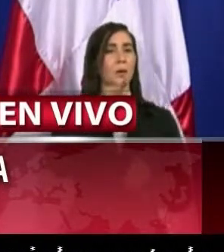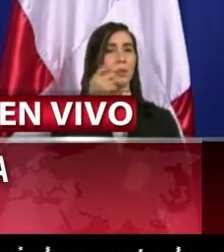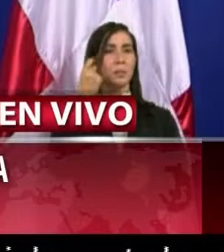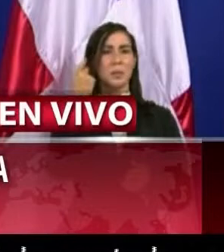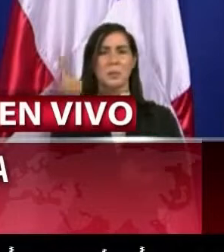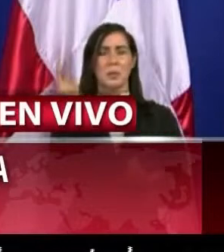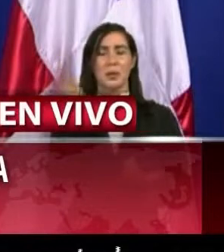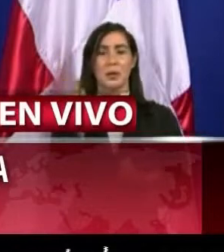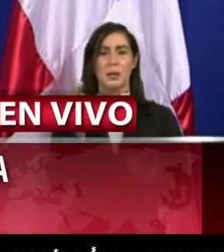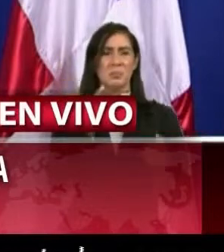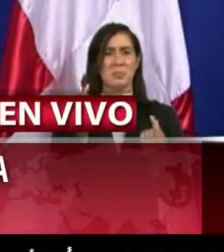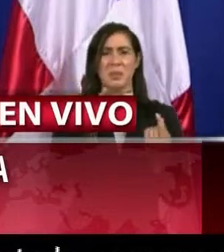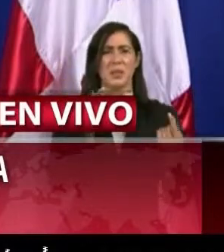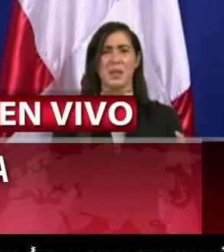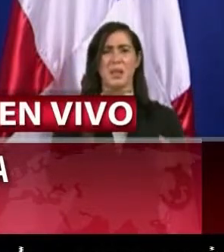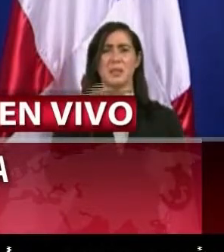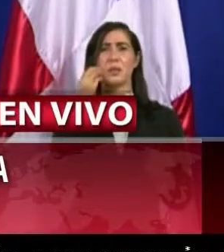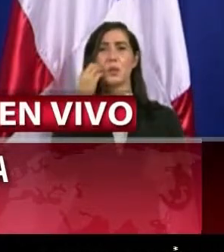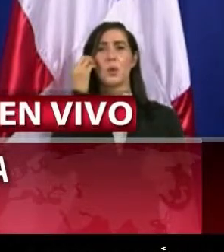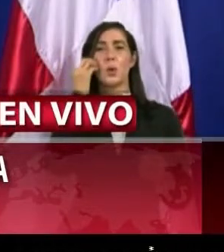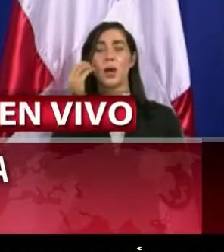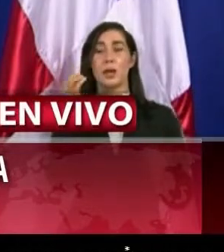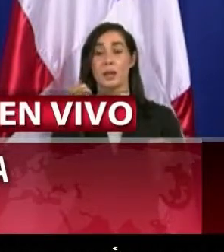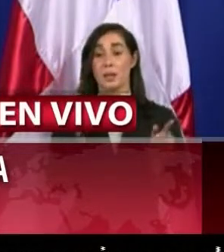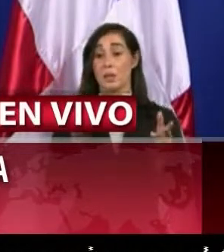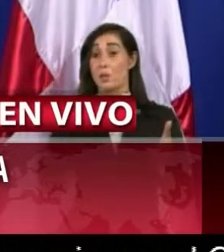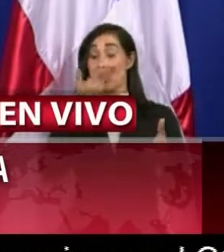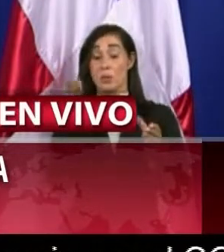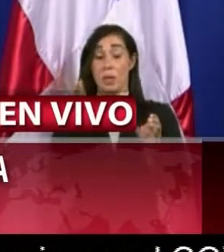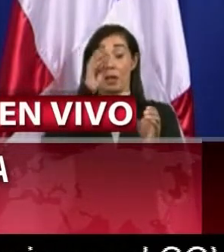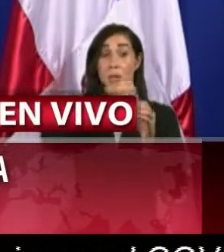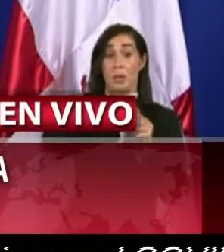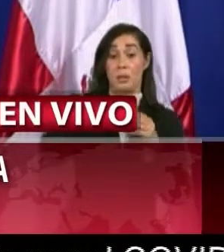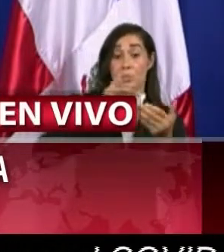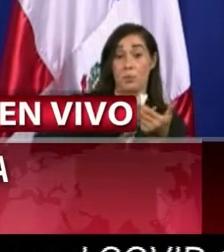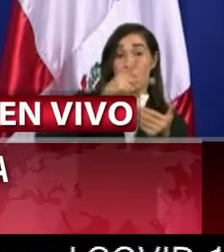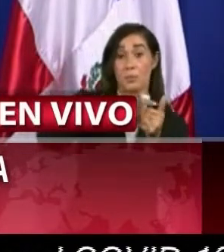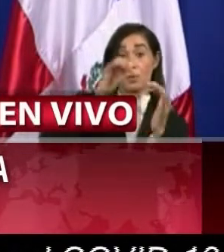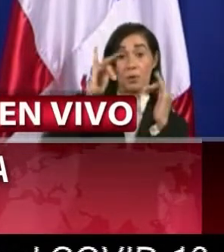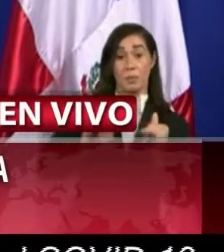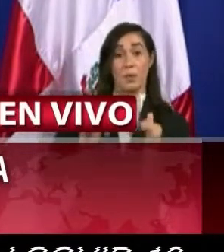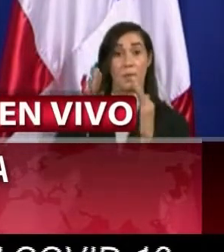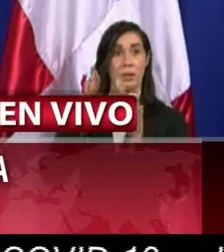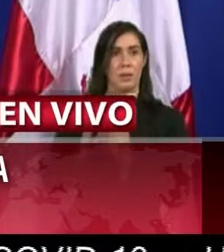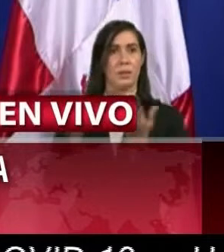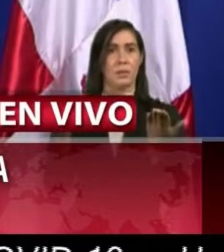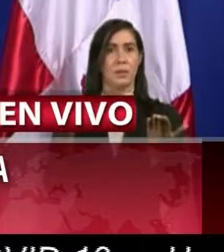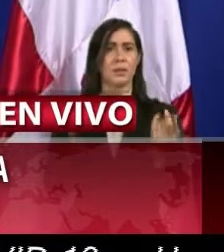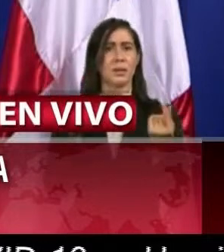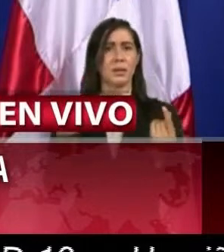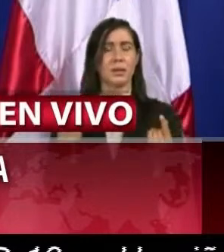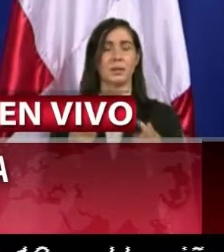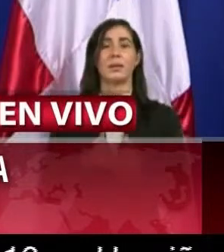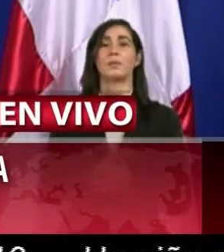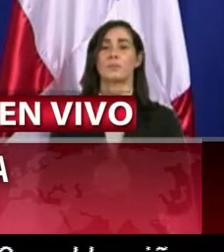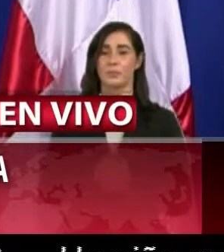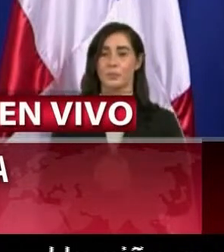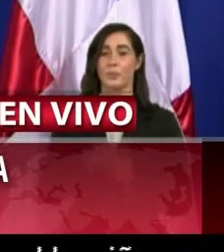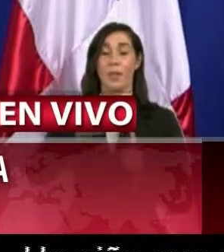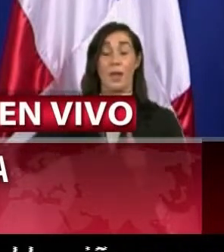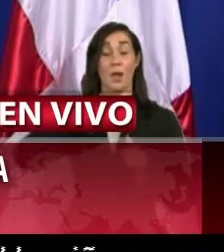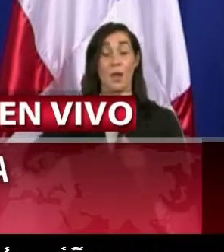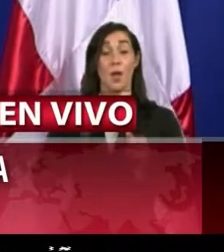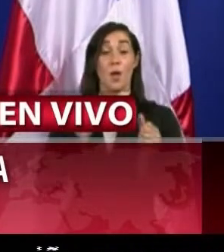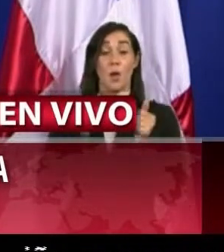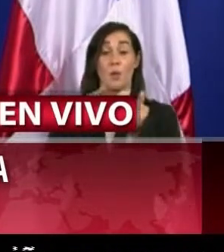qué estamos haciendo con los hogares restantes que no forman parte de Quédate en Casa? Pues junto a la Comisión